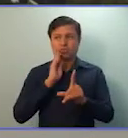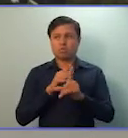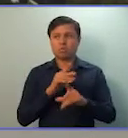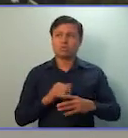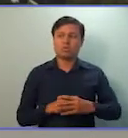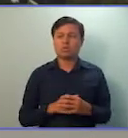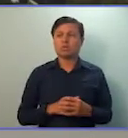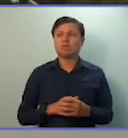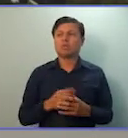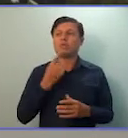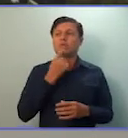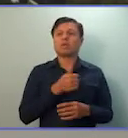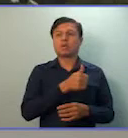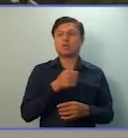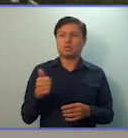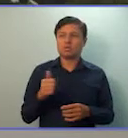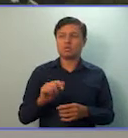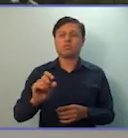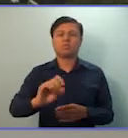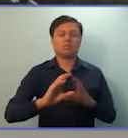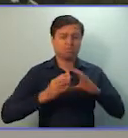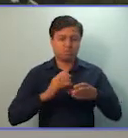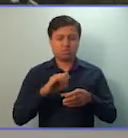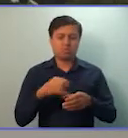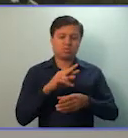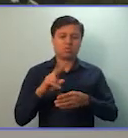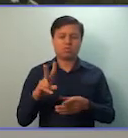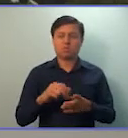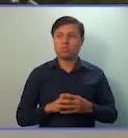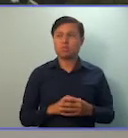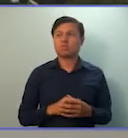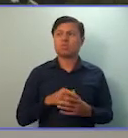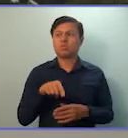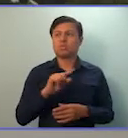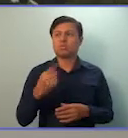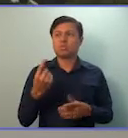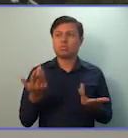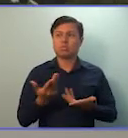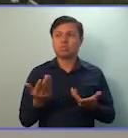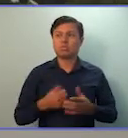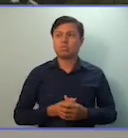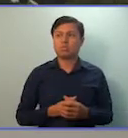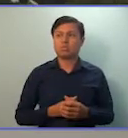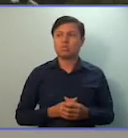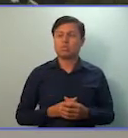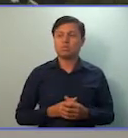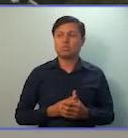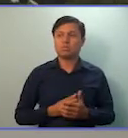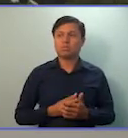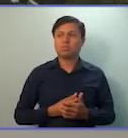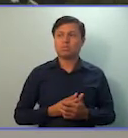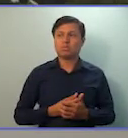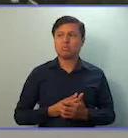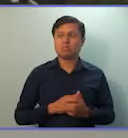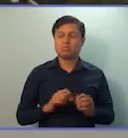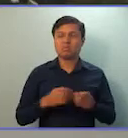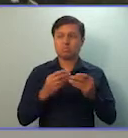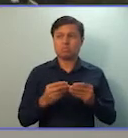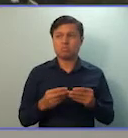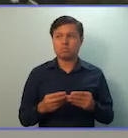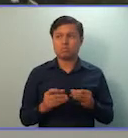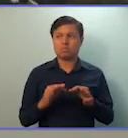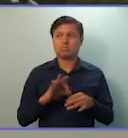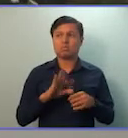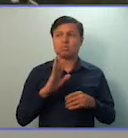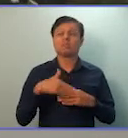específicamente para cada una de las juntas receptoras de voto entonces eso es lo primero que se hace entregar el paquete electoral